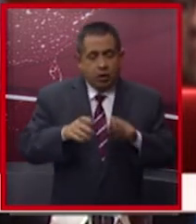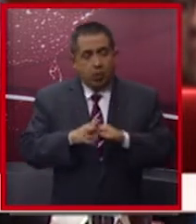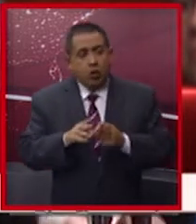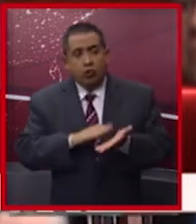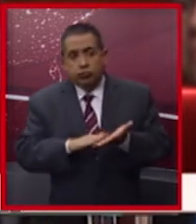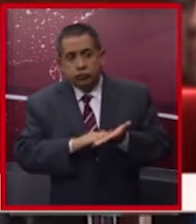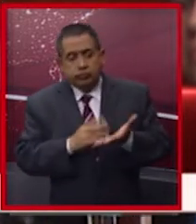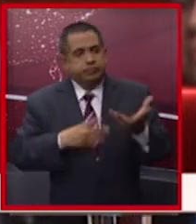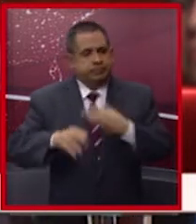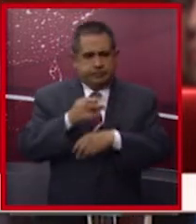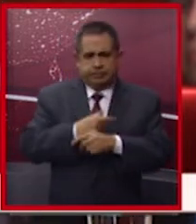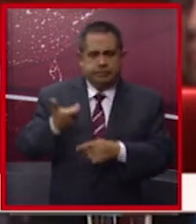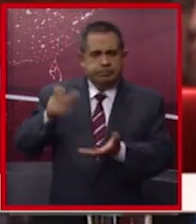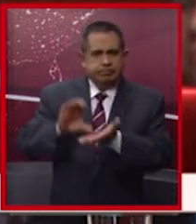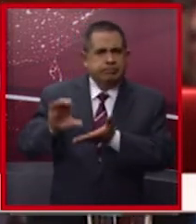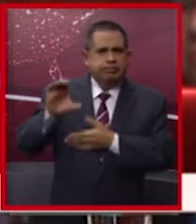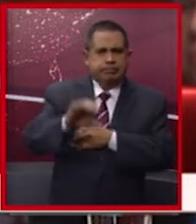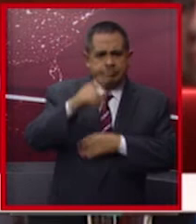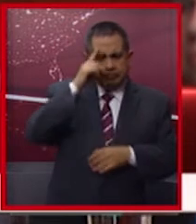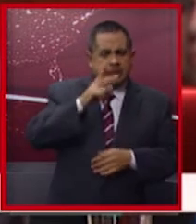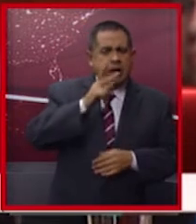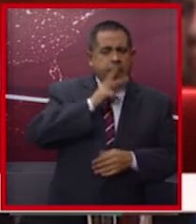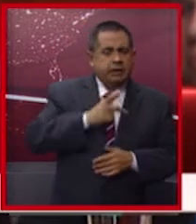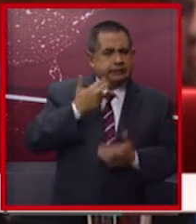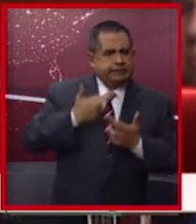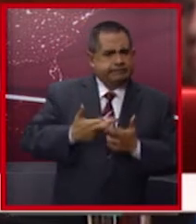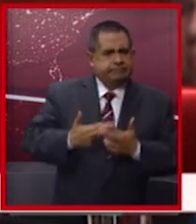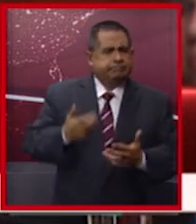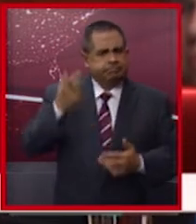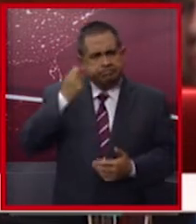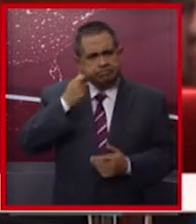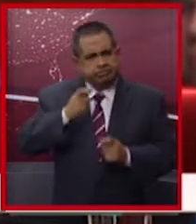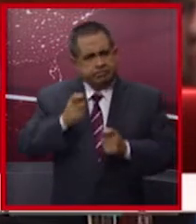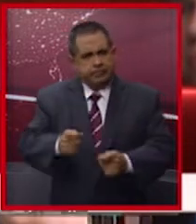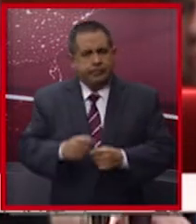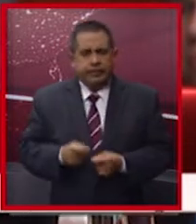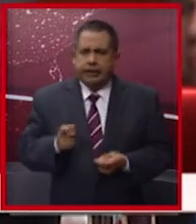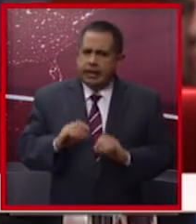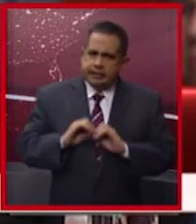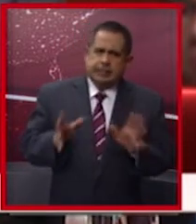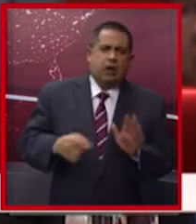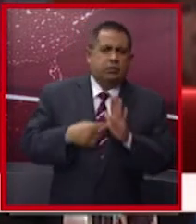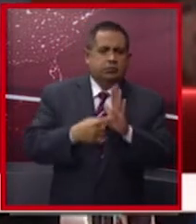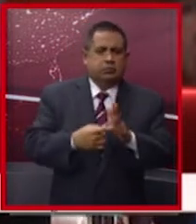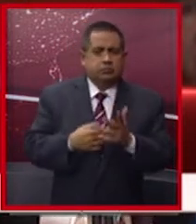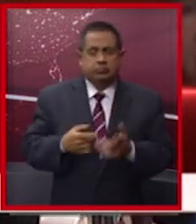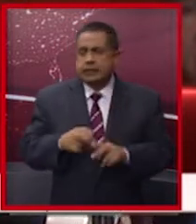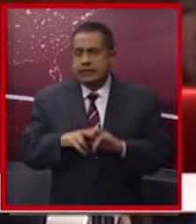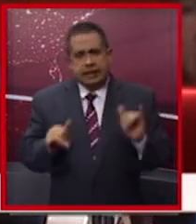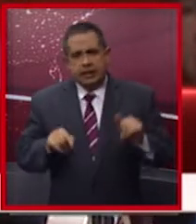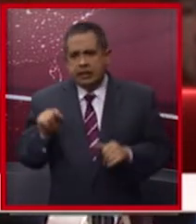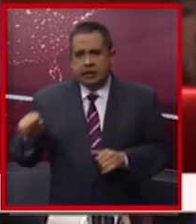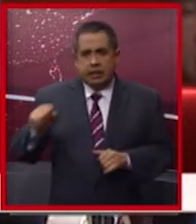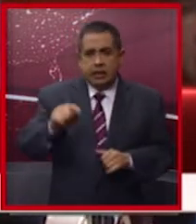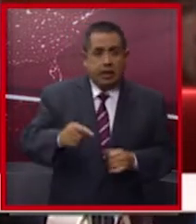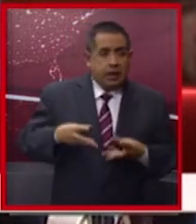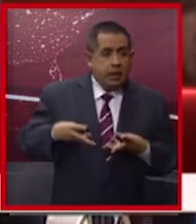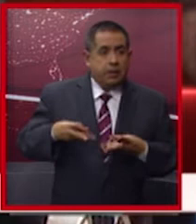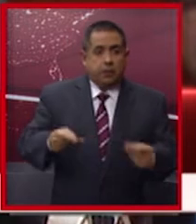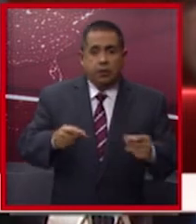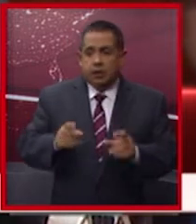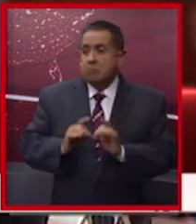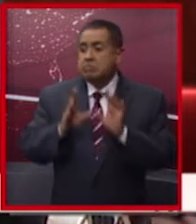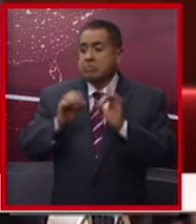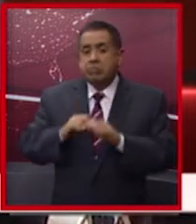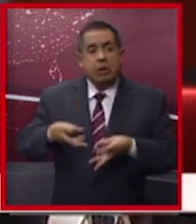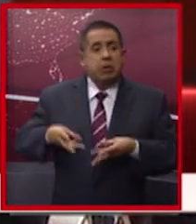Pemex y CFE su pasivo pensionario. Esto ilustra que en ningún caso hay un gasto que no esté contemplado